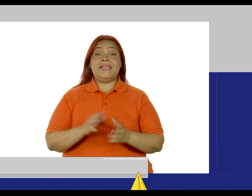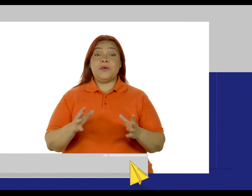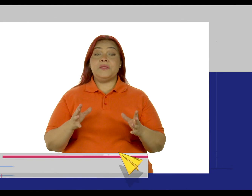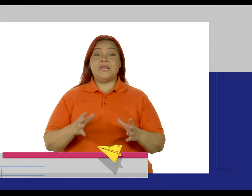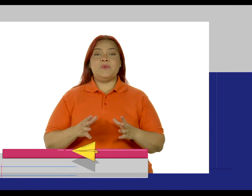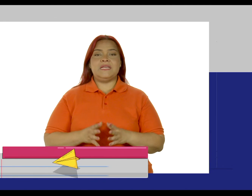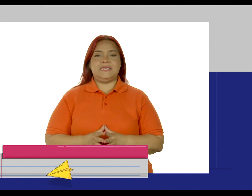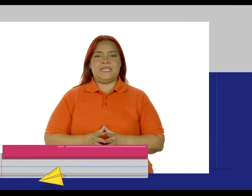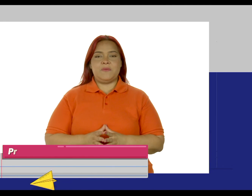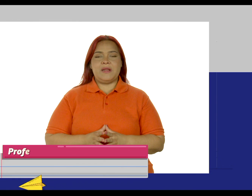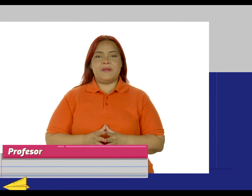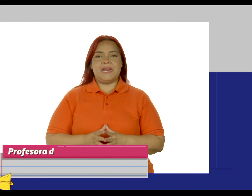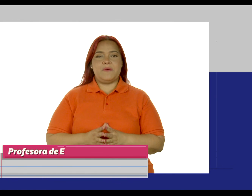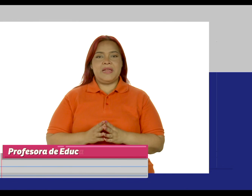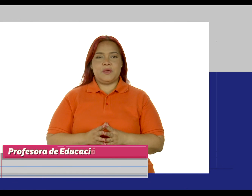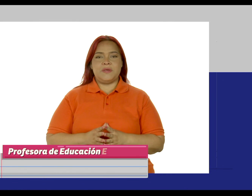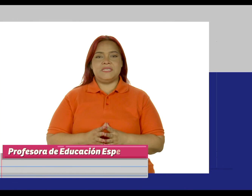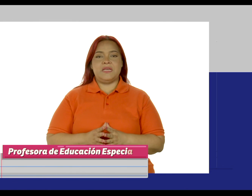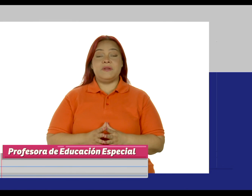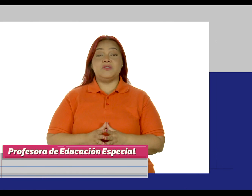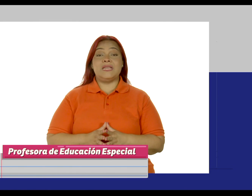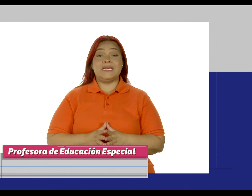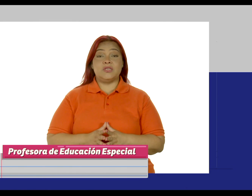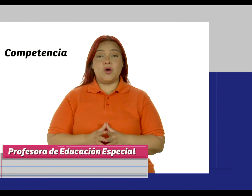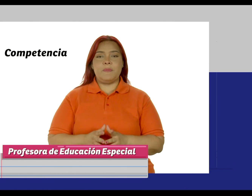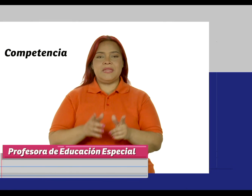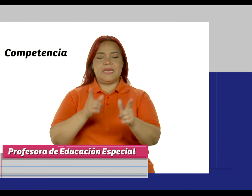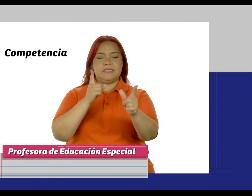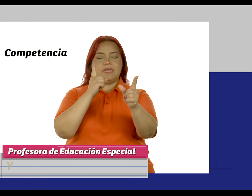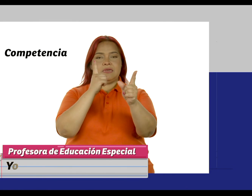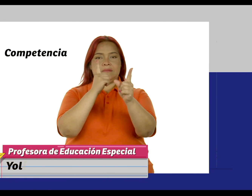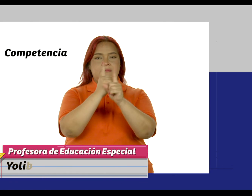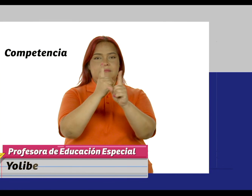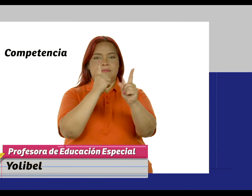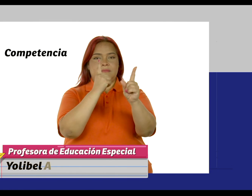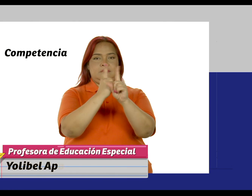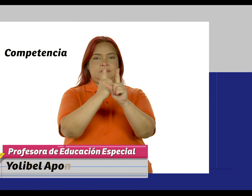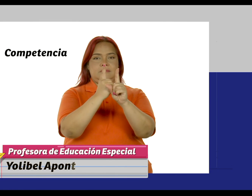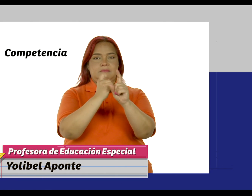Hola, el día de hoy tenemos las siguientes palabras claves en lengua de señas venezolanas: competencia,